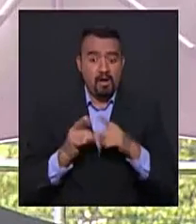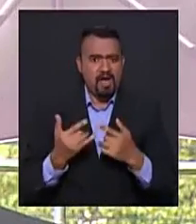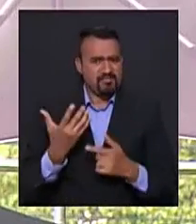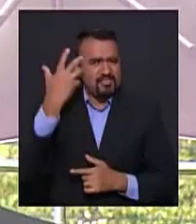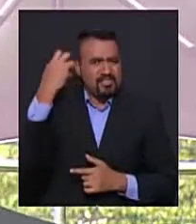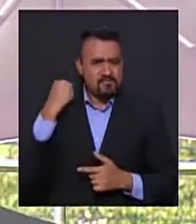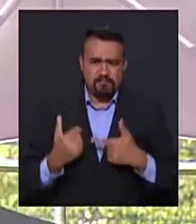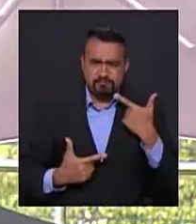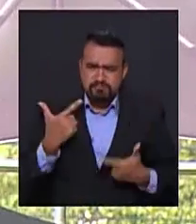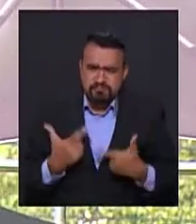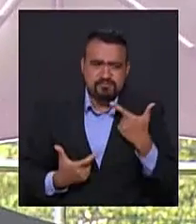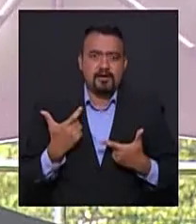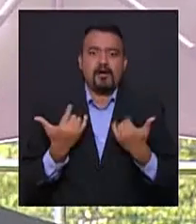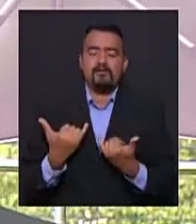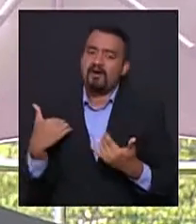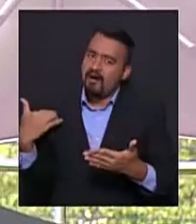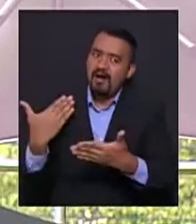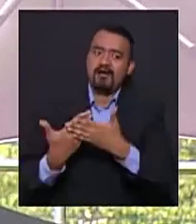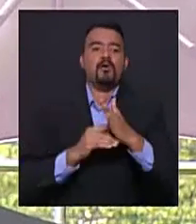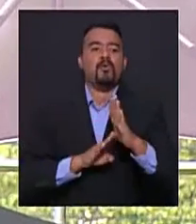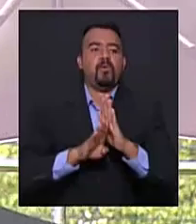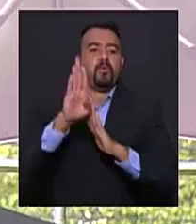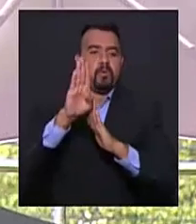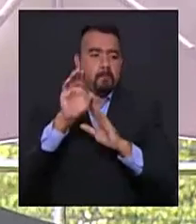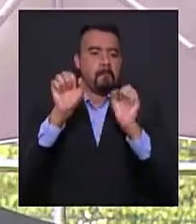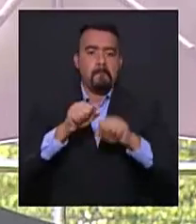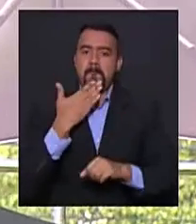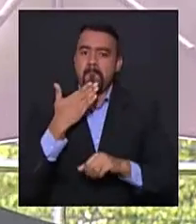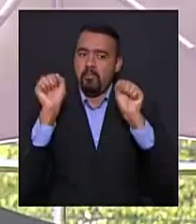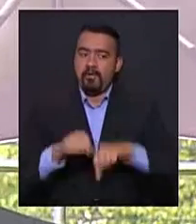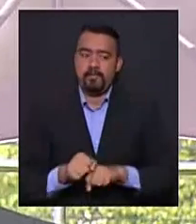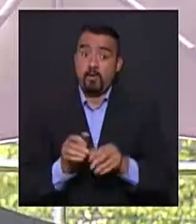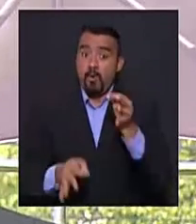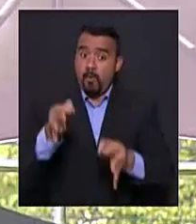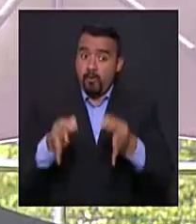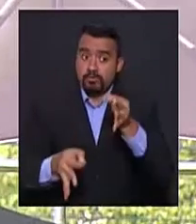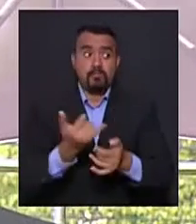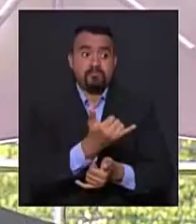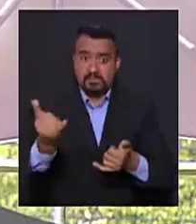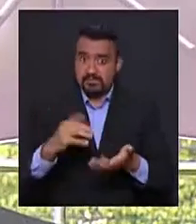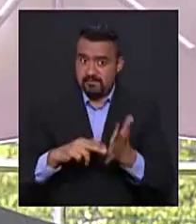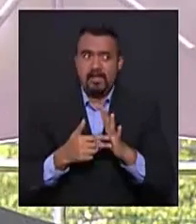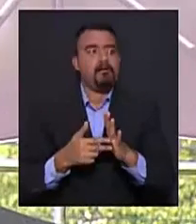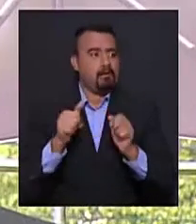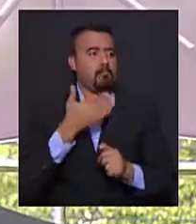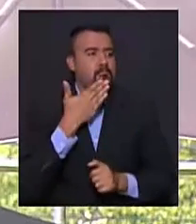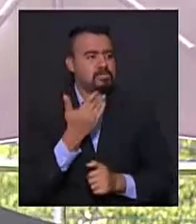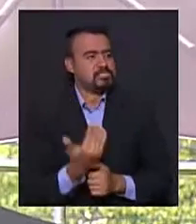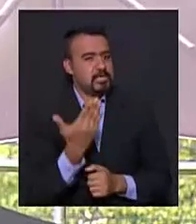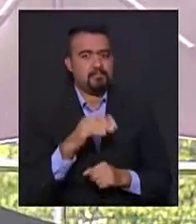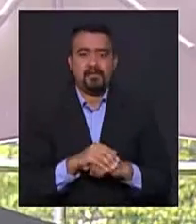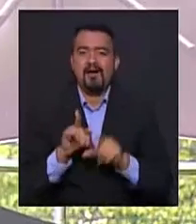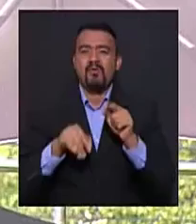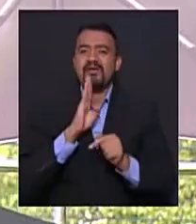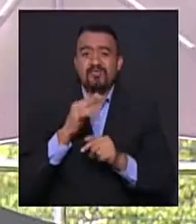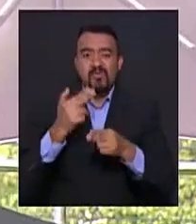valentía. Estamos aquí porque no hay justicia mientras sean más conocidos y más reconocidos los